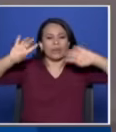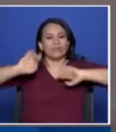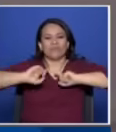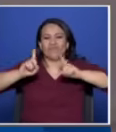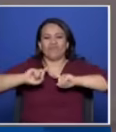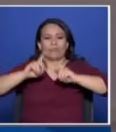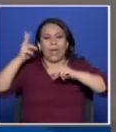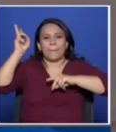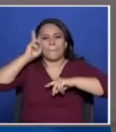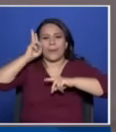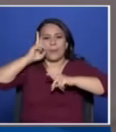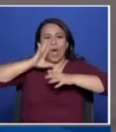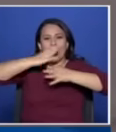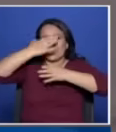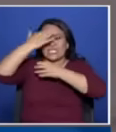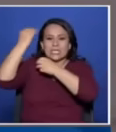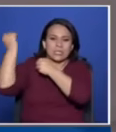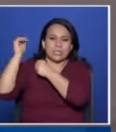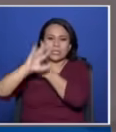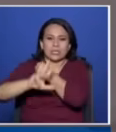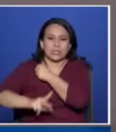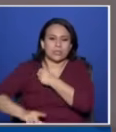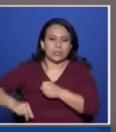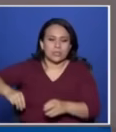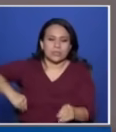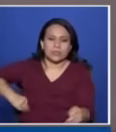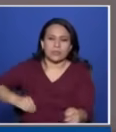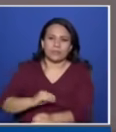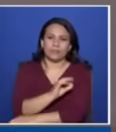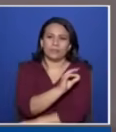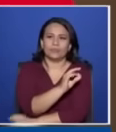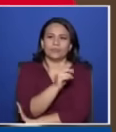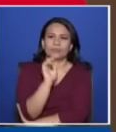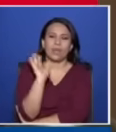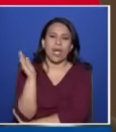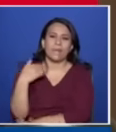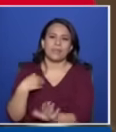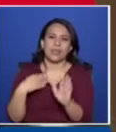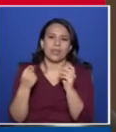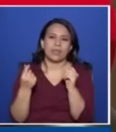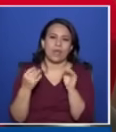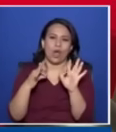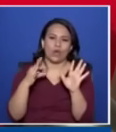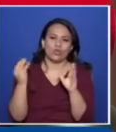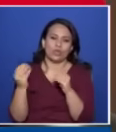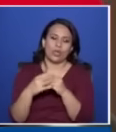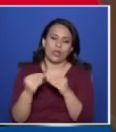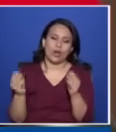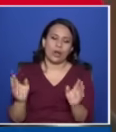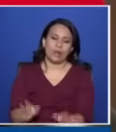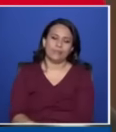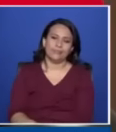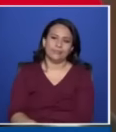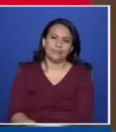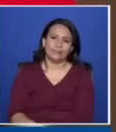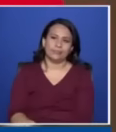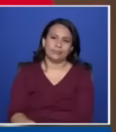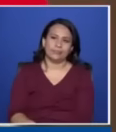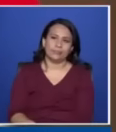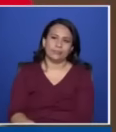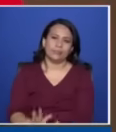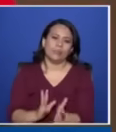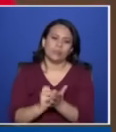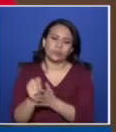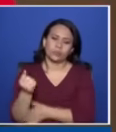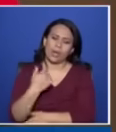de una banda que utiliza esa modalidad para robar. Ya se habían llevado la plata. ¿Cuánto le robaron? Afortunadamente no tenía tanto, era 80,